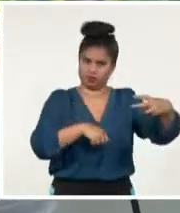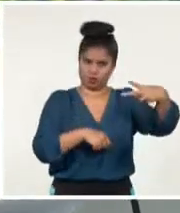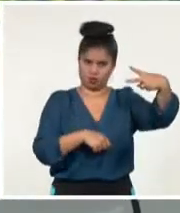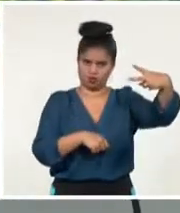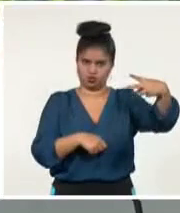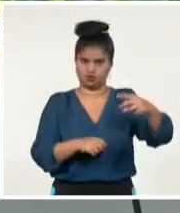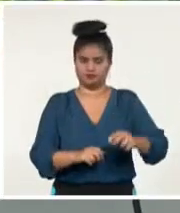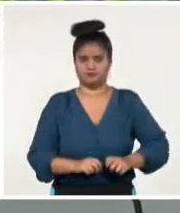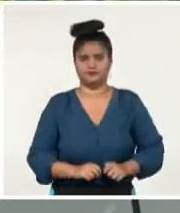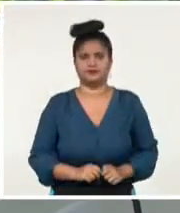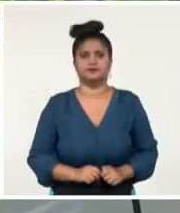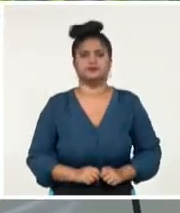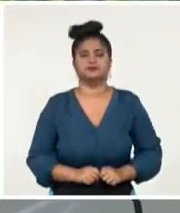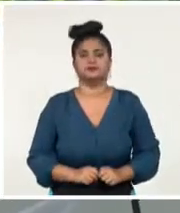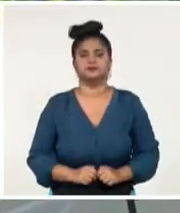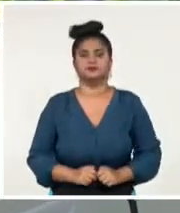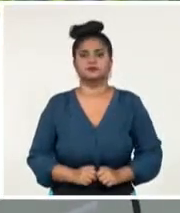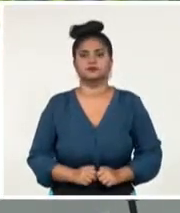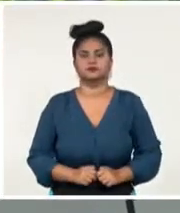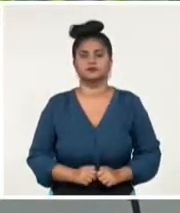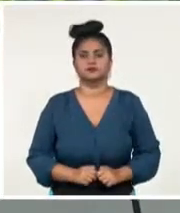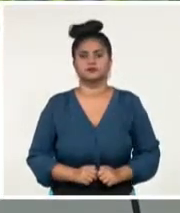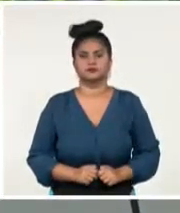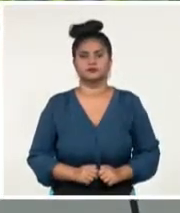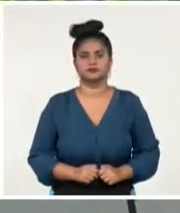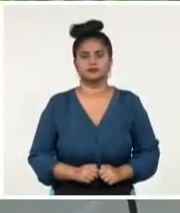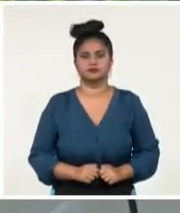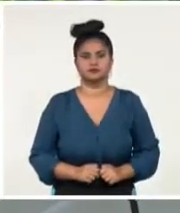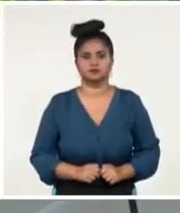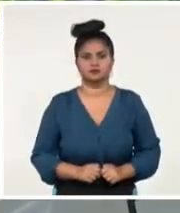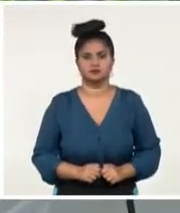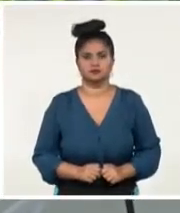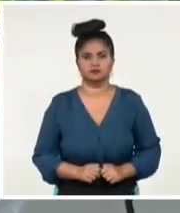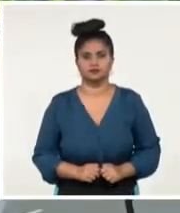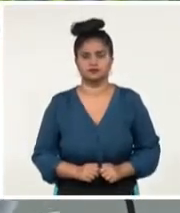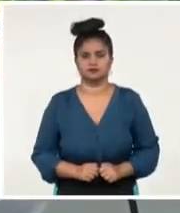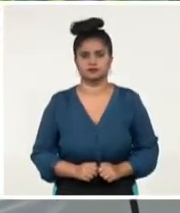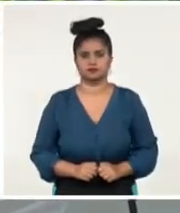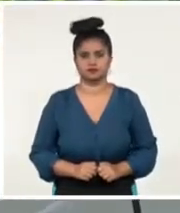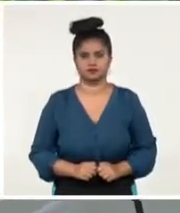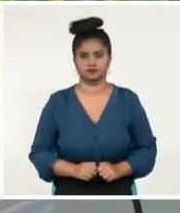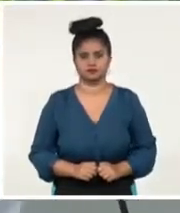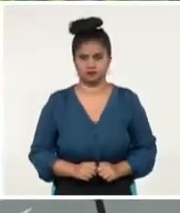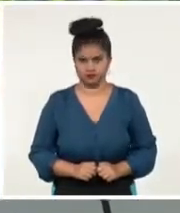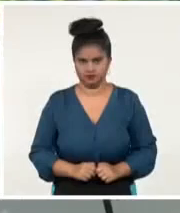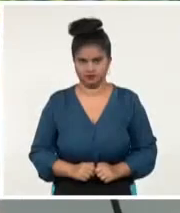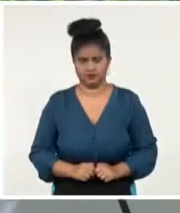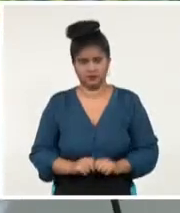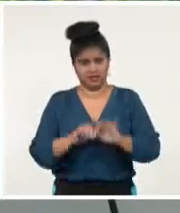cobertura, que coincide, por supuesto, con los que tuvieron mayores niveles de afectación con el paso del huracán, que hubo un número